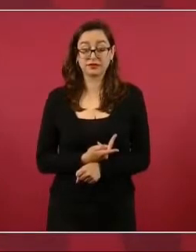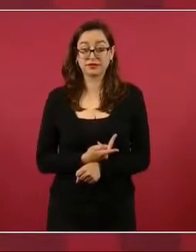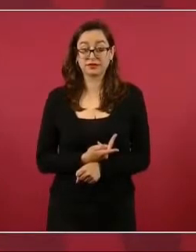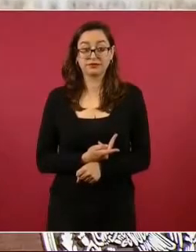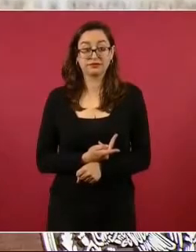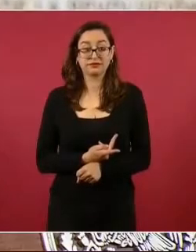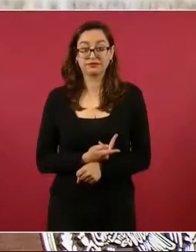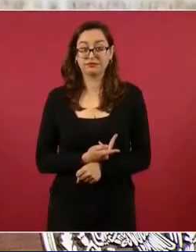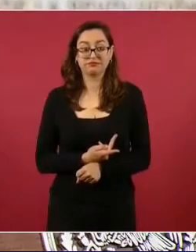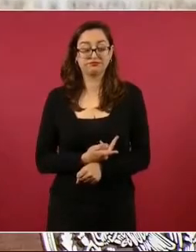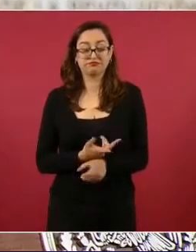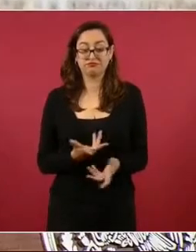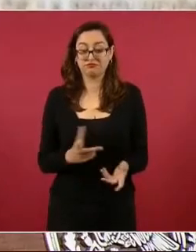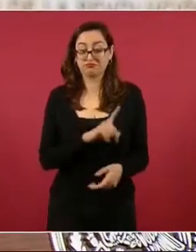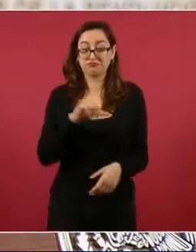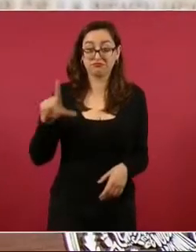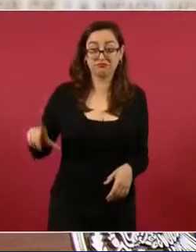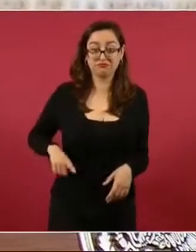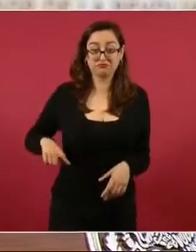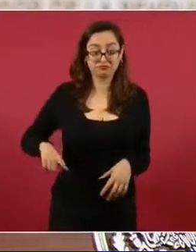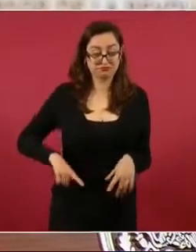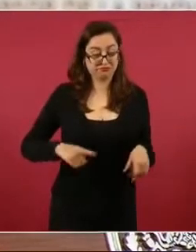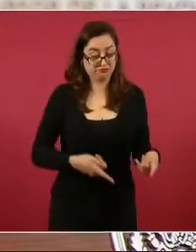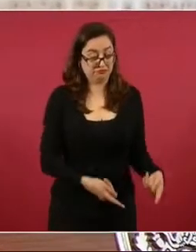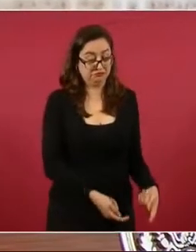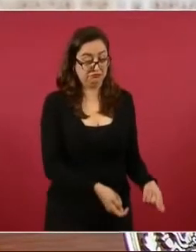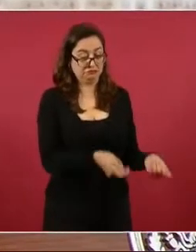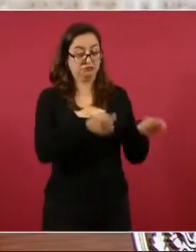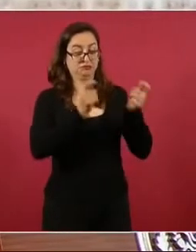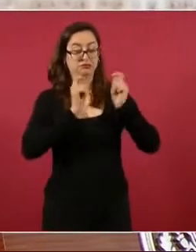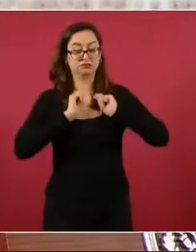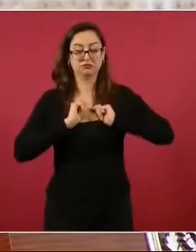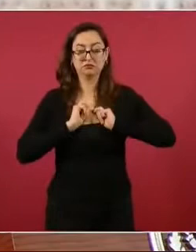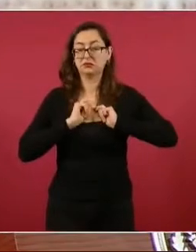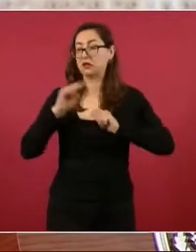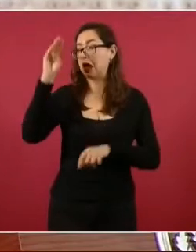cambió todo, no lo esperaban